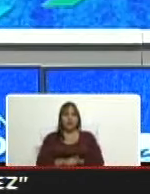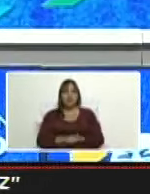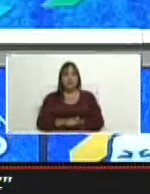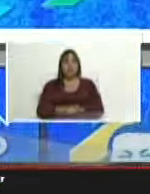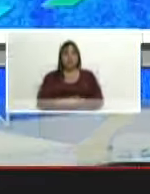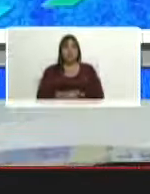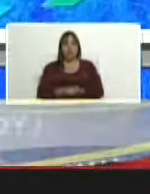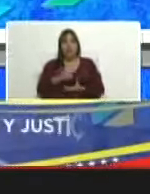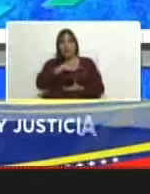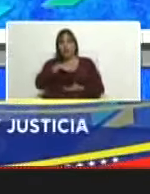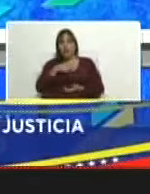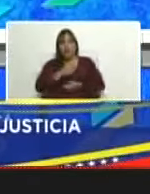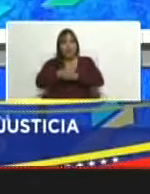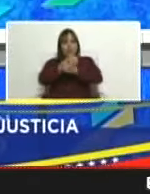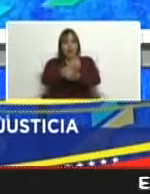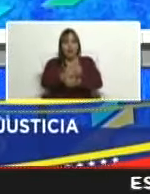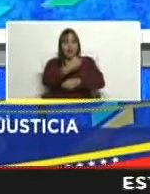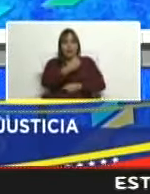de nuestro amado comandante